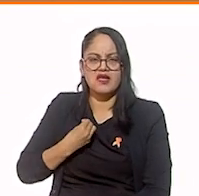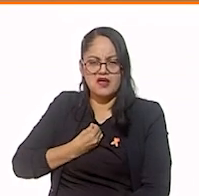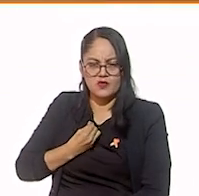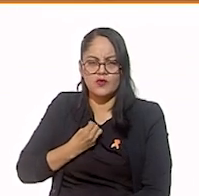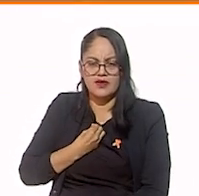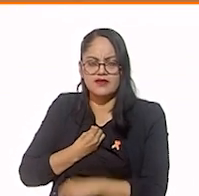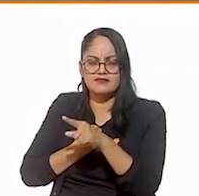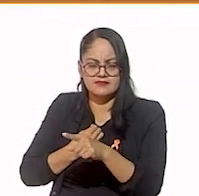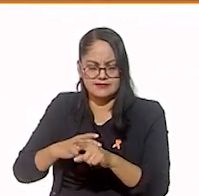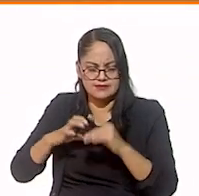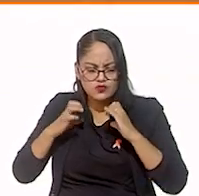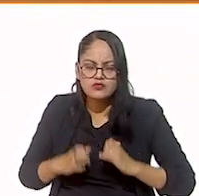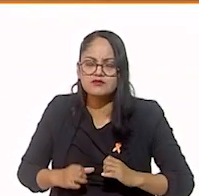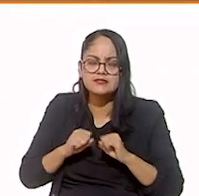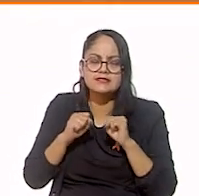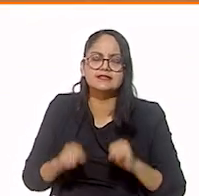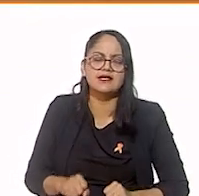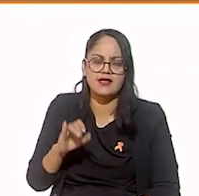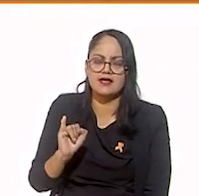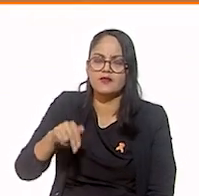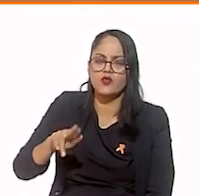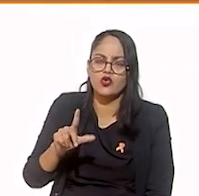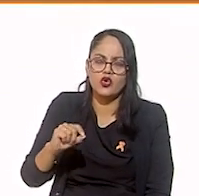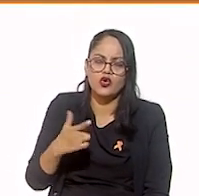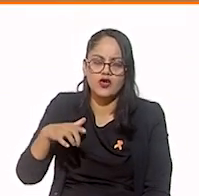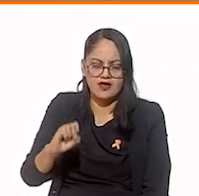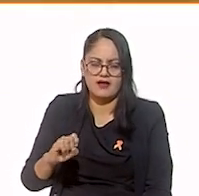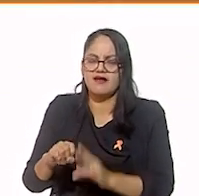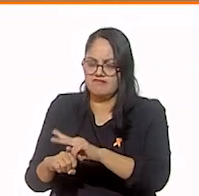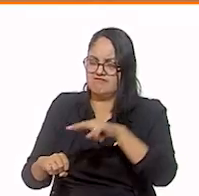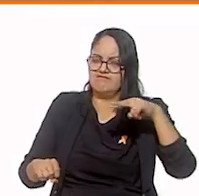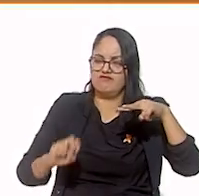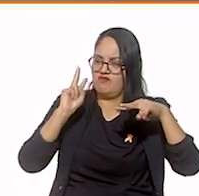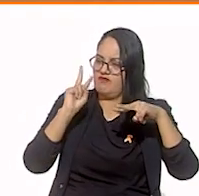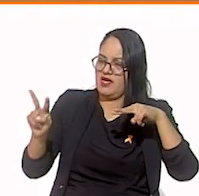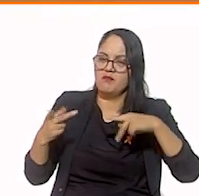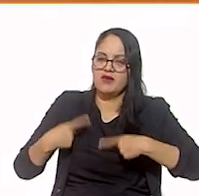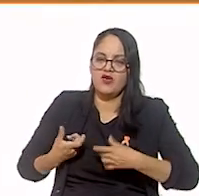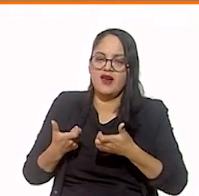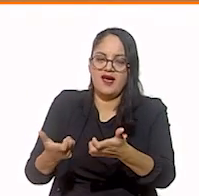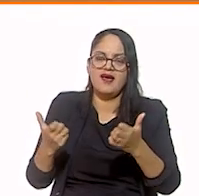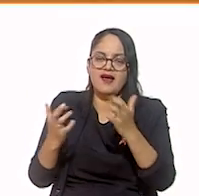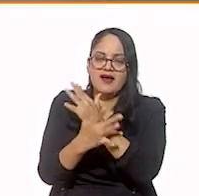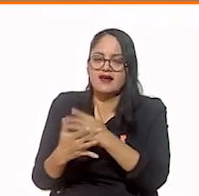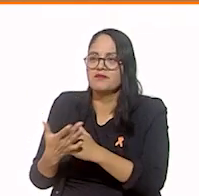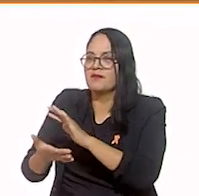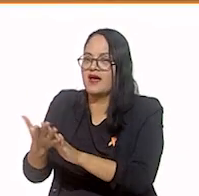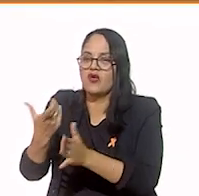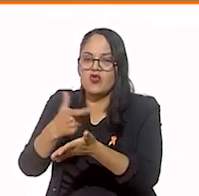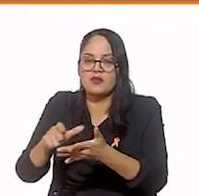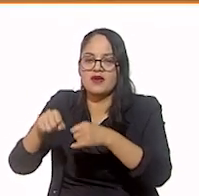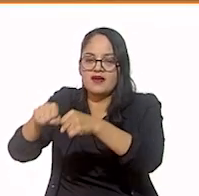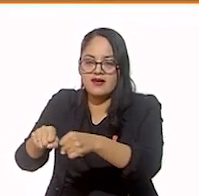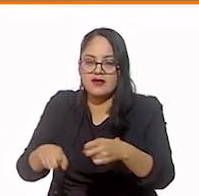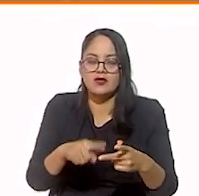sistema inmunológico a este tipo de operaciones. Entonces, claro, desde afuera se ve que la gente está en la calle corriendo hacia los supermercados, comprando los bienes